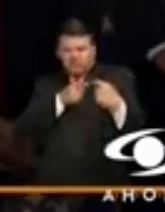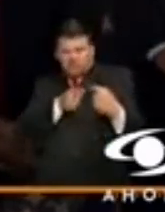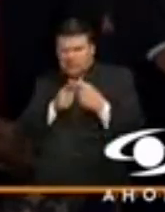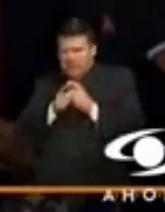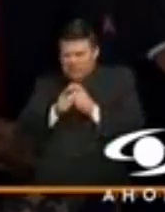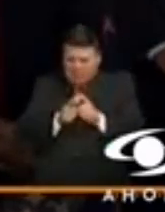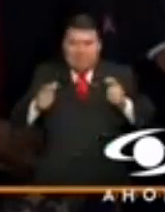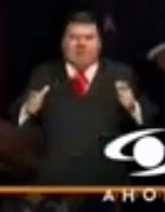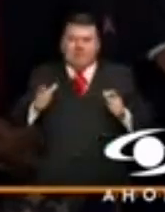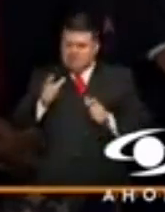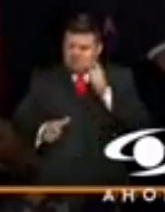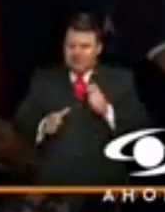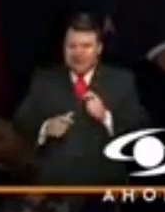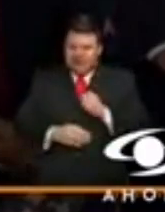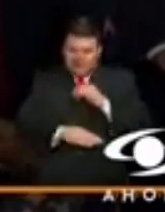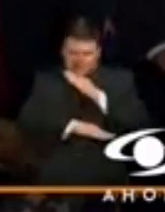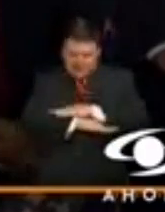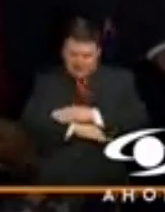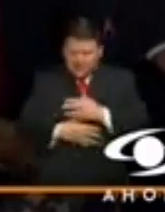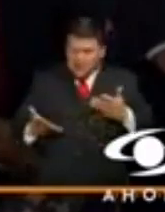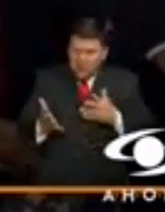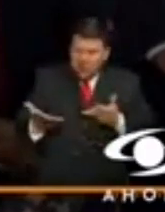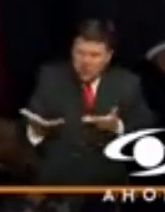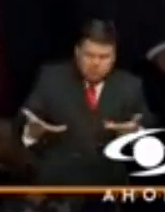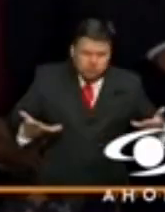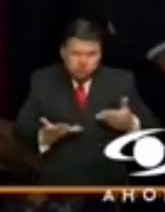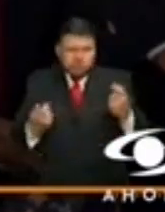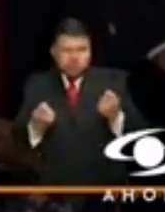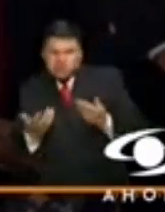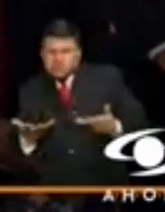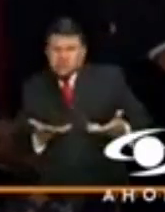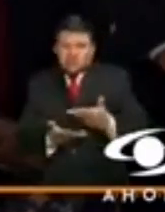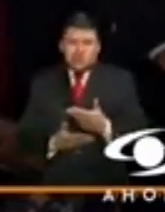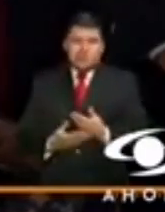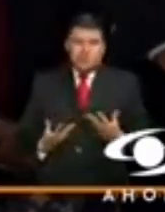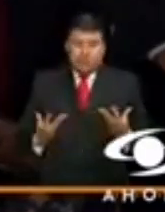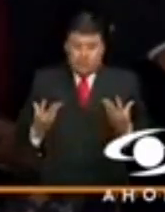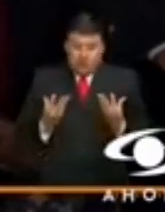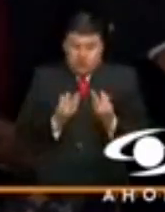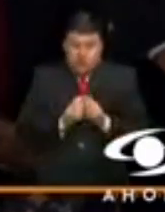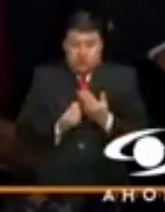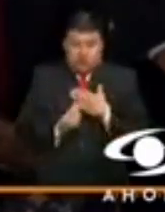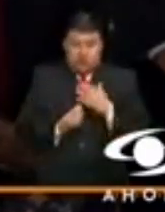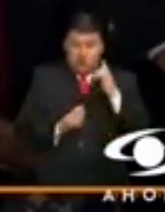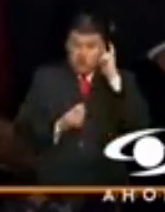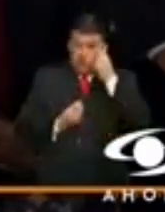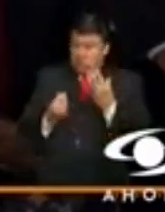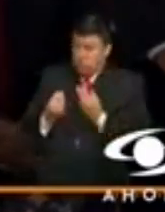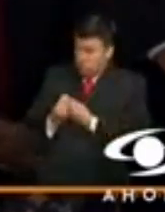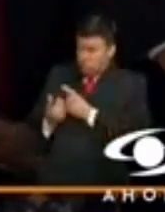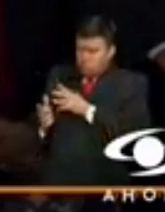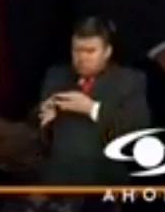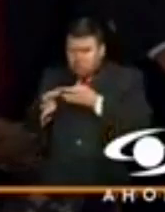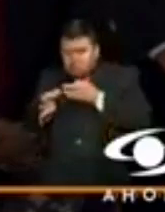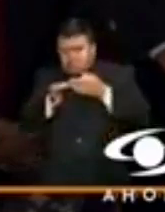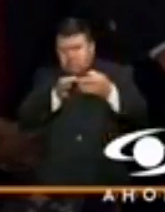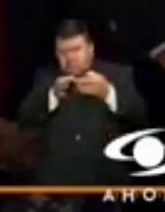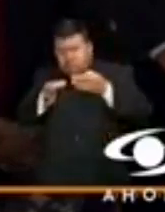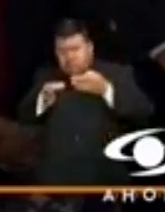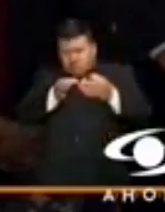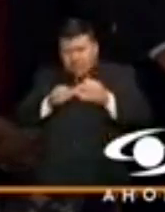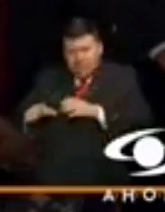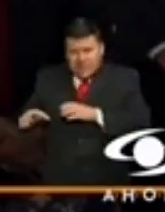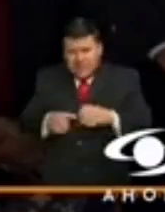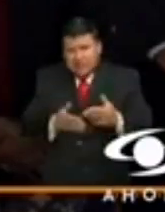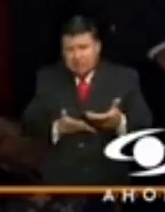masivo de nuestra disciplina colaborativa. Nuestro equipo de gobierno estará explicando todas las medidas